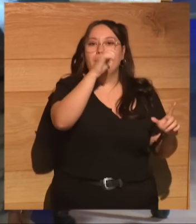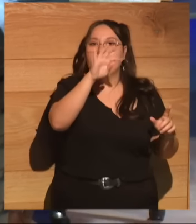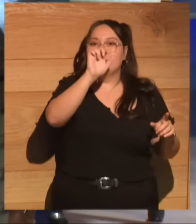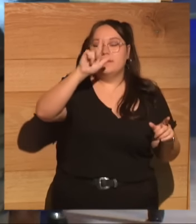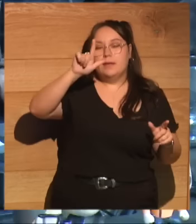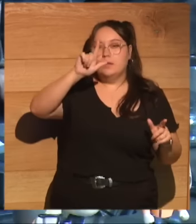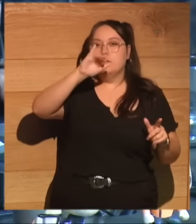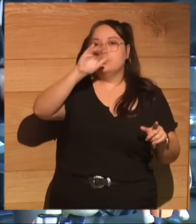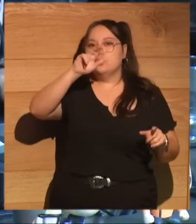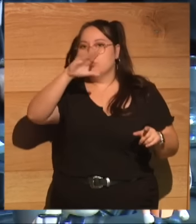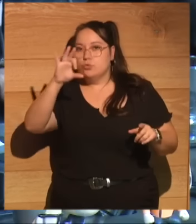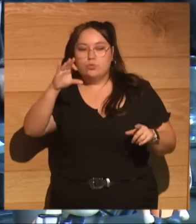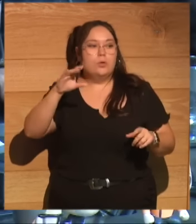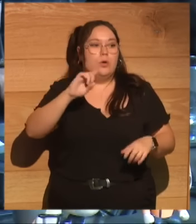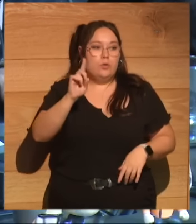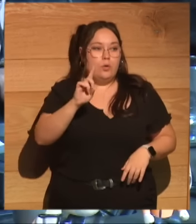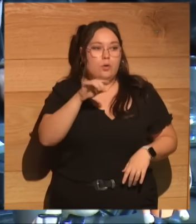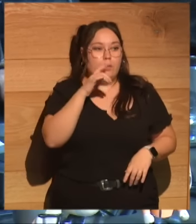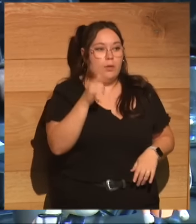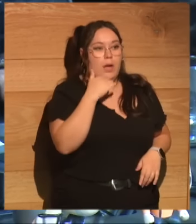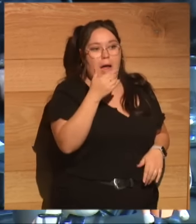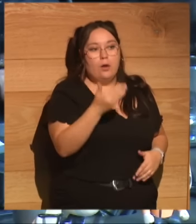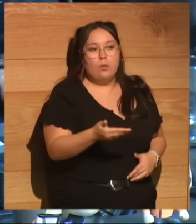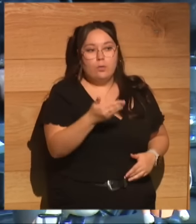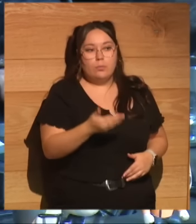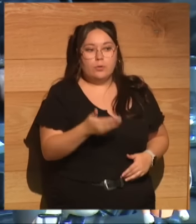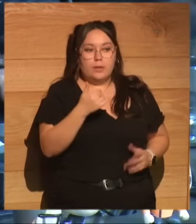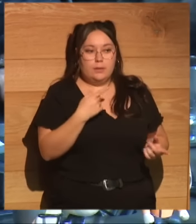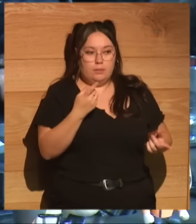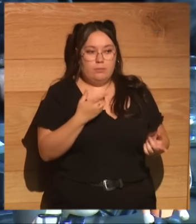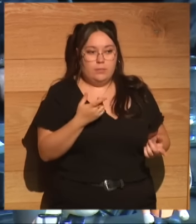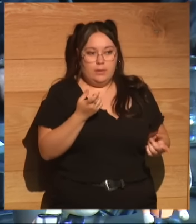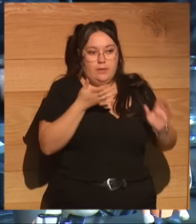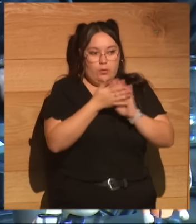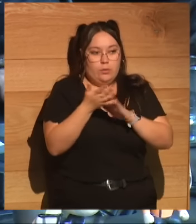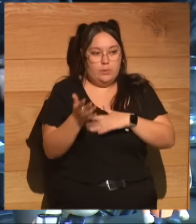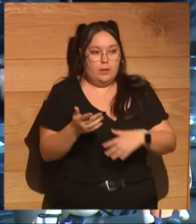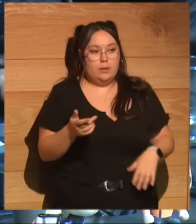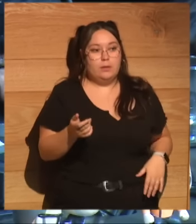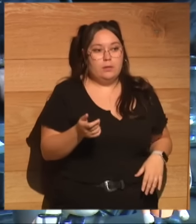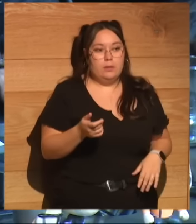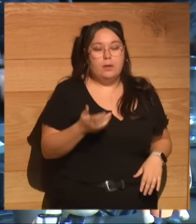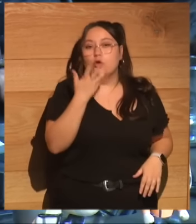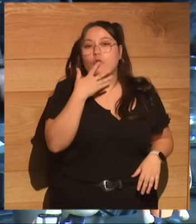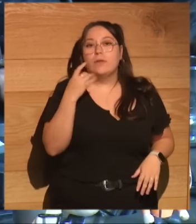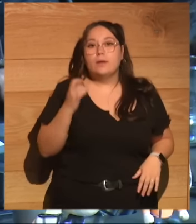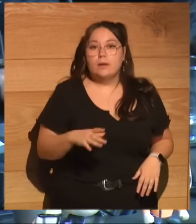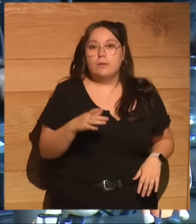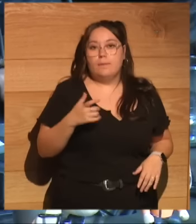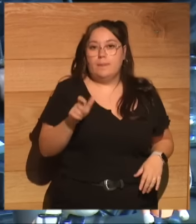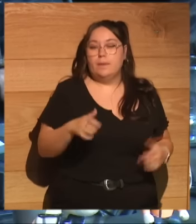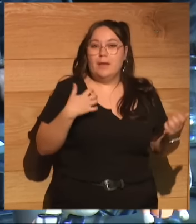No, porque ocurre algo en esta película que sí que es trascendente. Y es que conoce a un